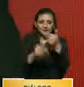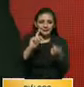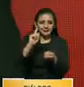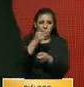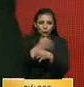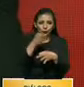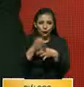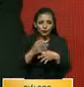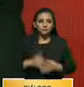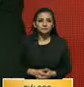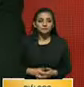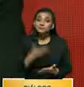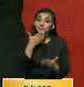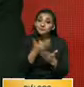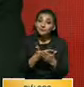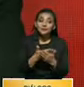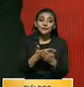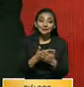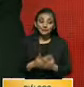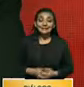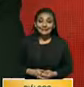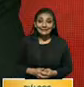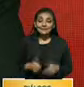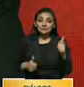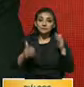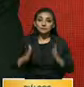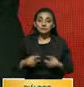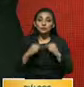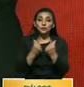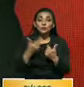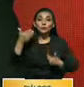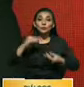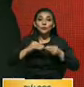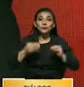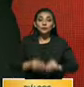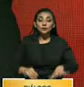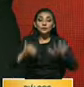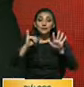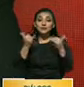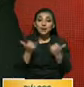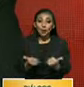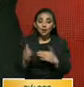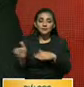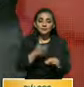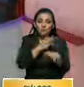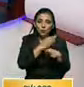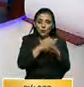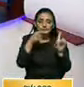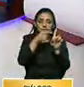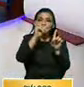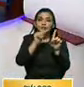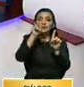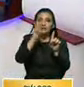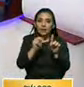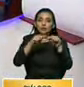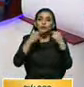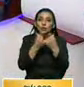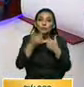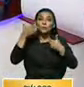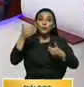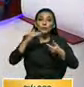intervención. Muchas gracias a Cintia Viteri, candidata del Partido Social Cristiano. Y es el turno de Iván Espinel, de Fuerza Compromiso